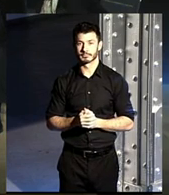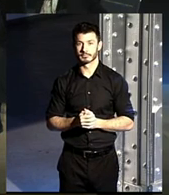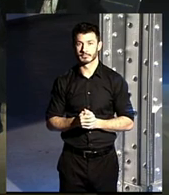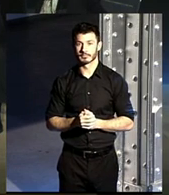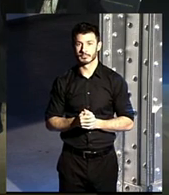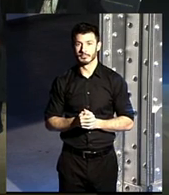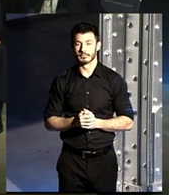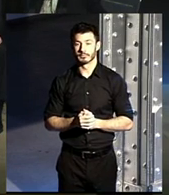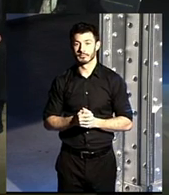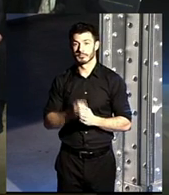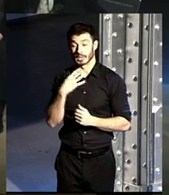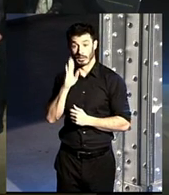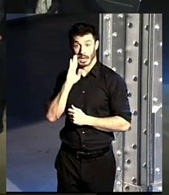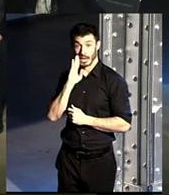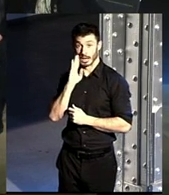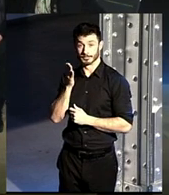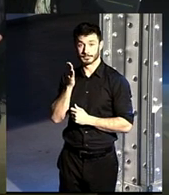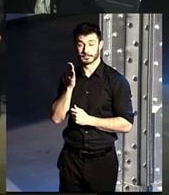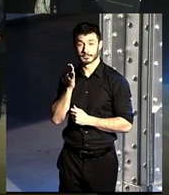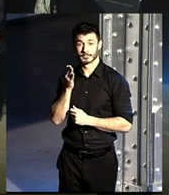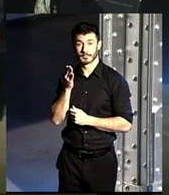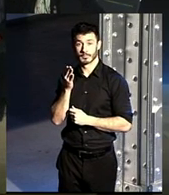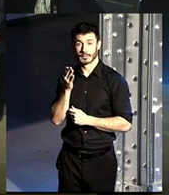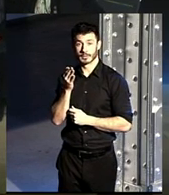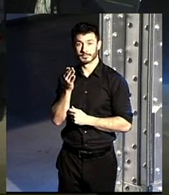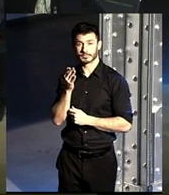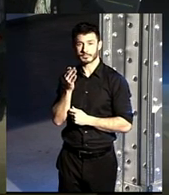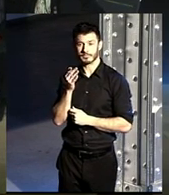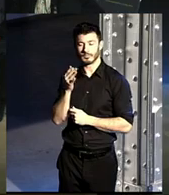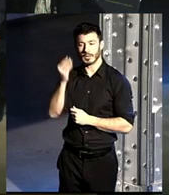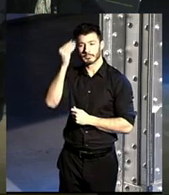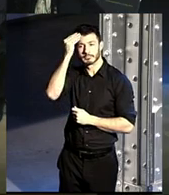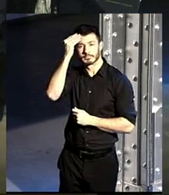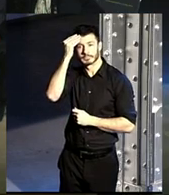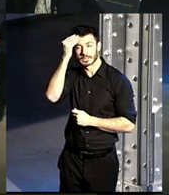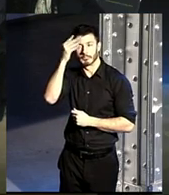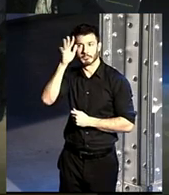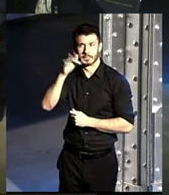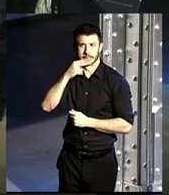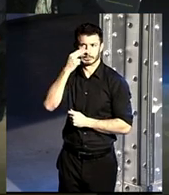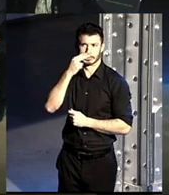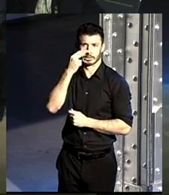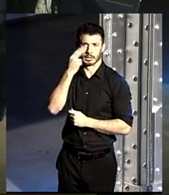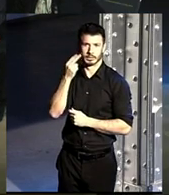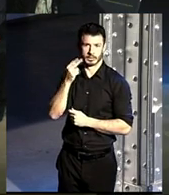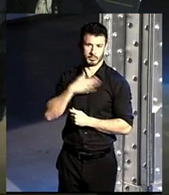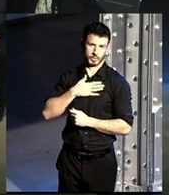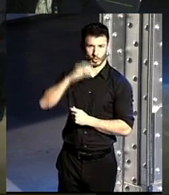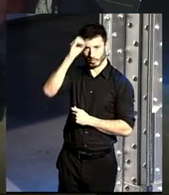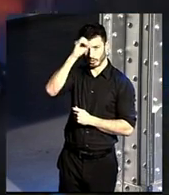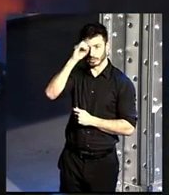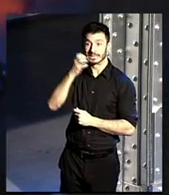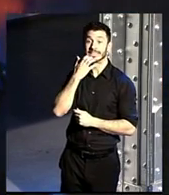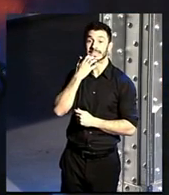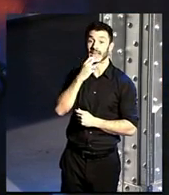como hemos dicho antes, es decir, lo que cabría pensar, y más interesante a mi modo de ver que preguntarse si Verne es el padre de la